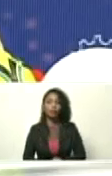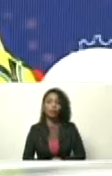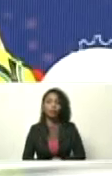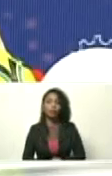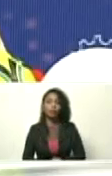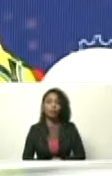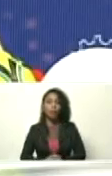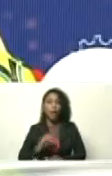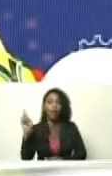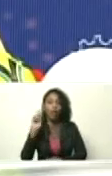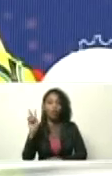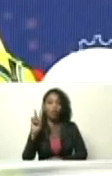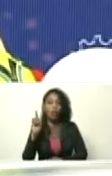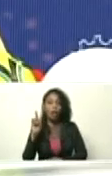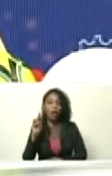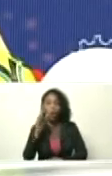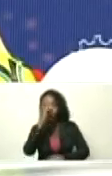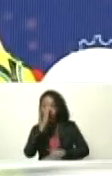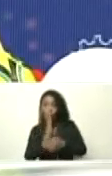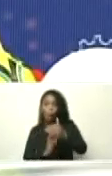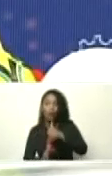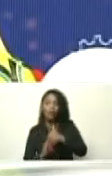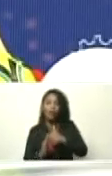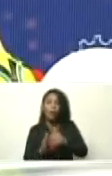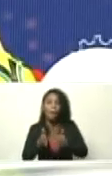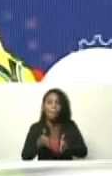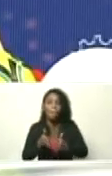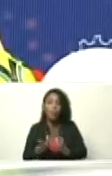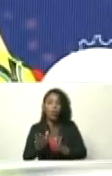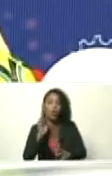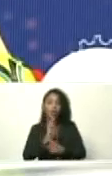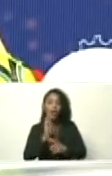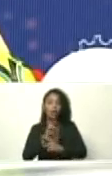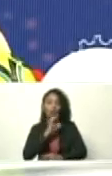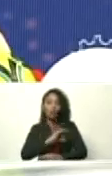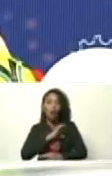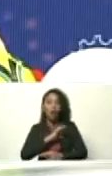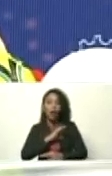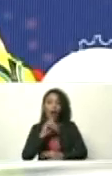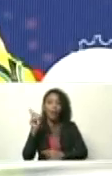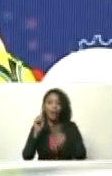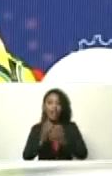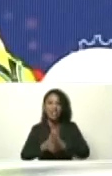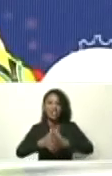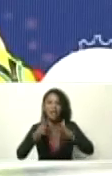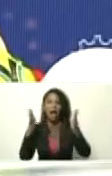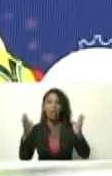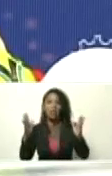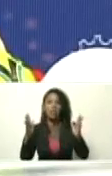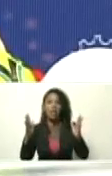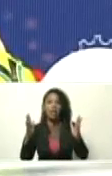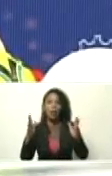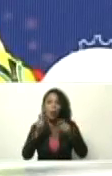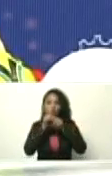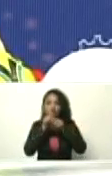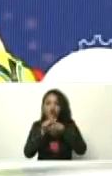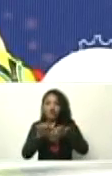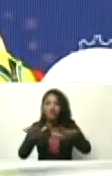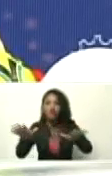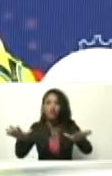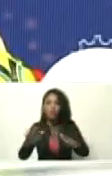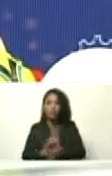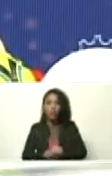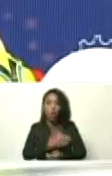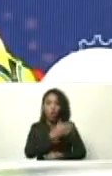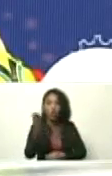Y de Venezuela, humildemente, están haciendo una red social que va a ser grande, se va a expandir. Y